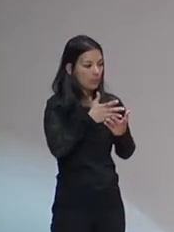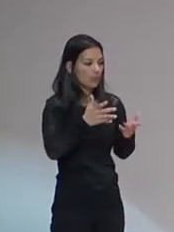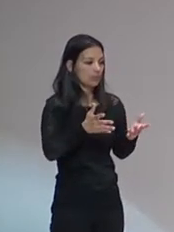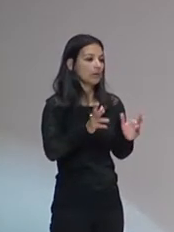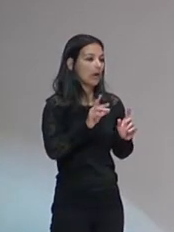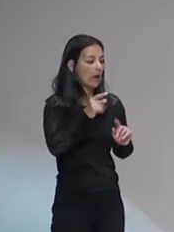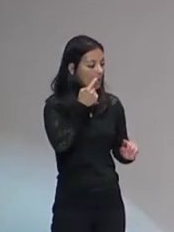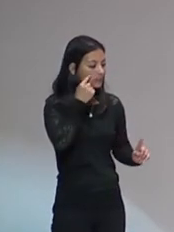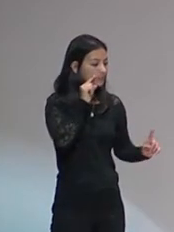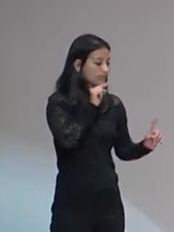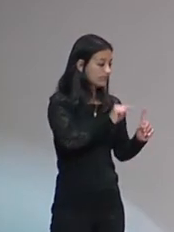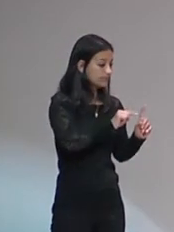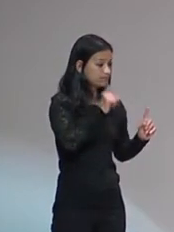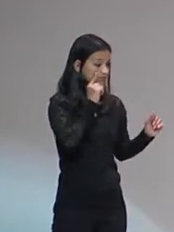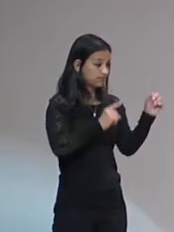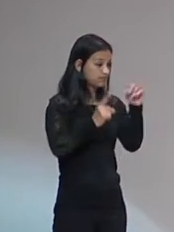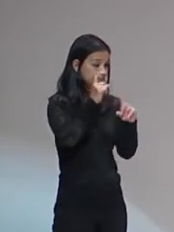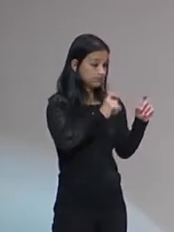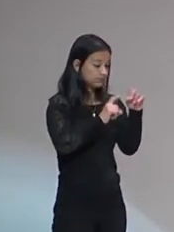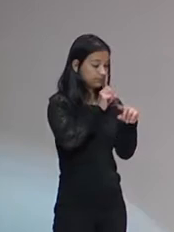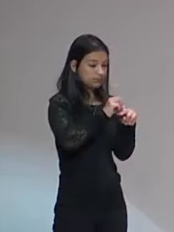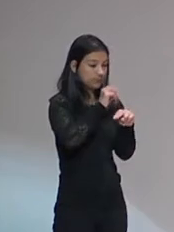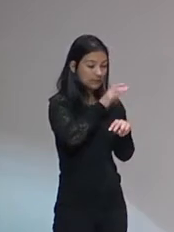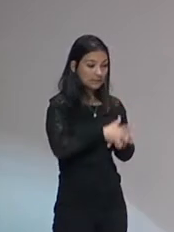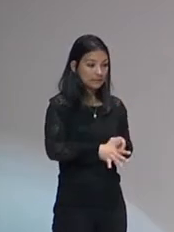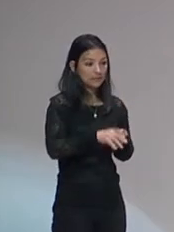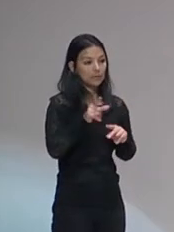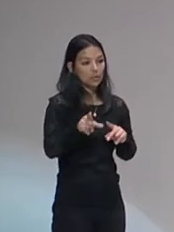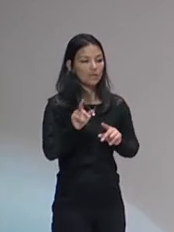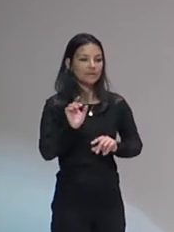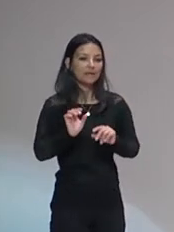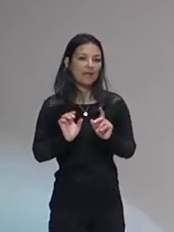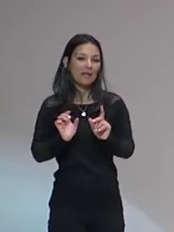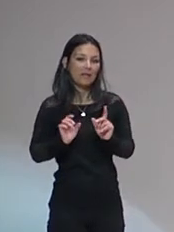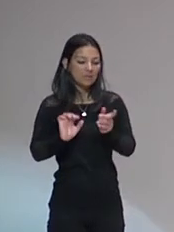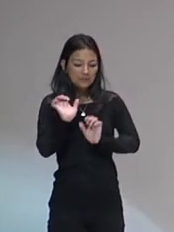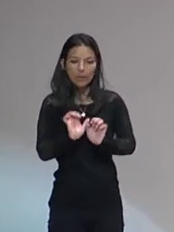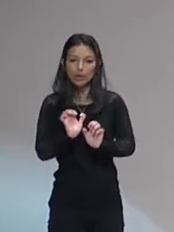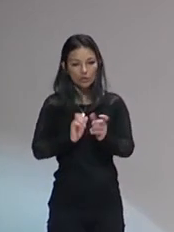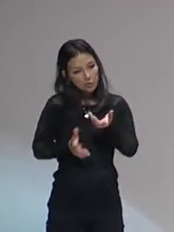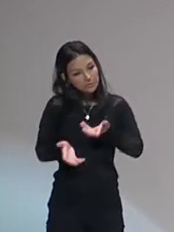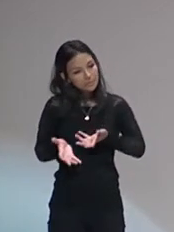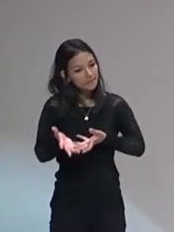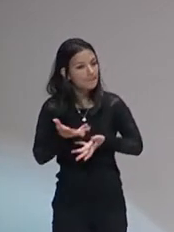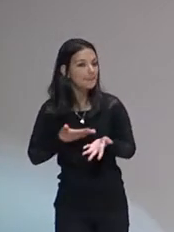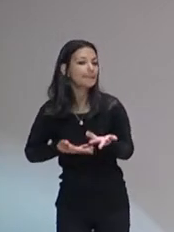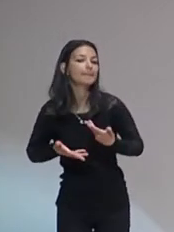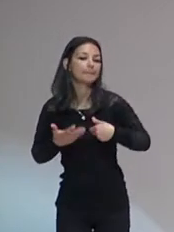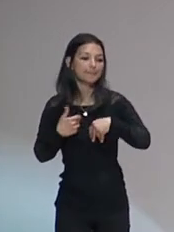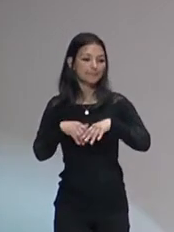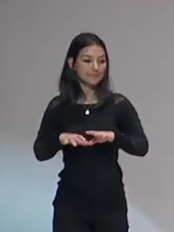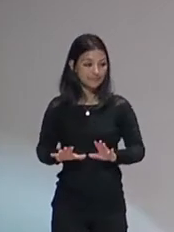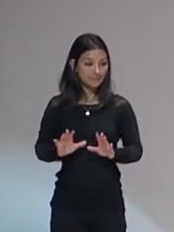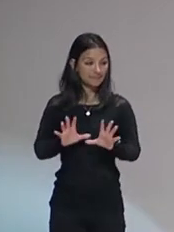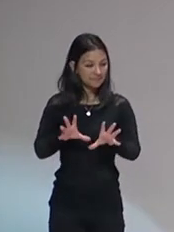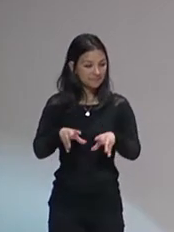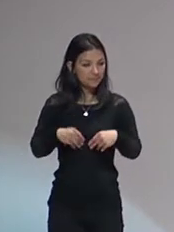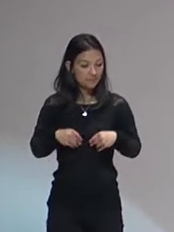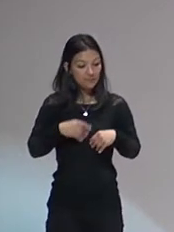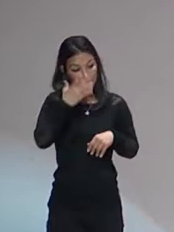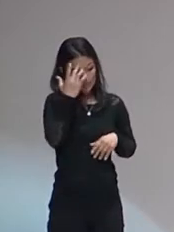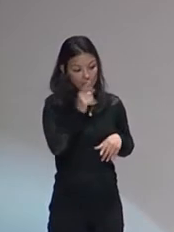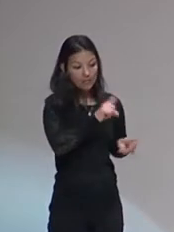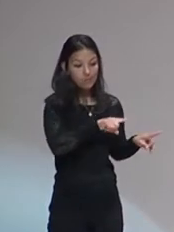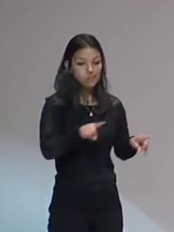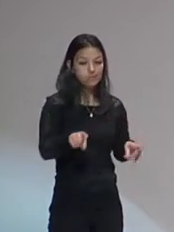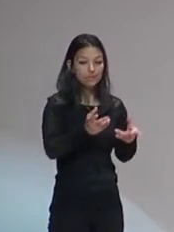punto de vista del desarrollo de la empatía, en el sentido de que son estudiantes que